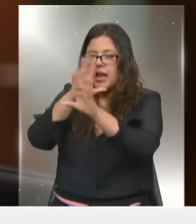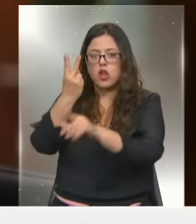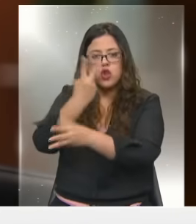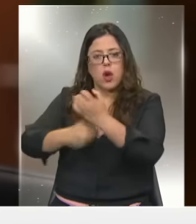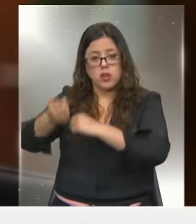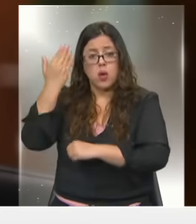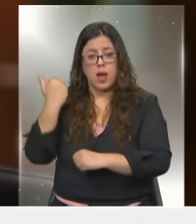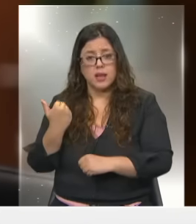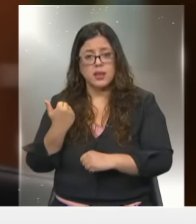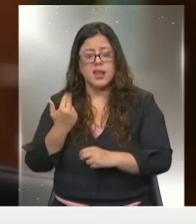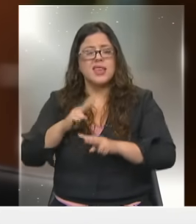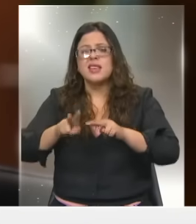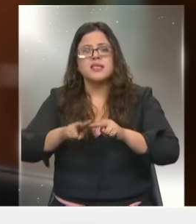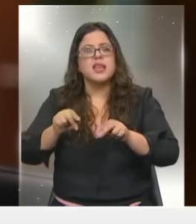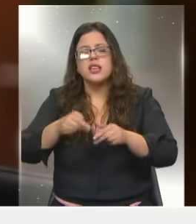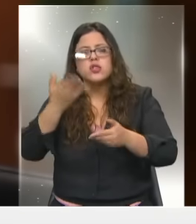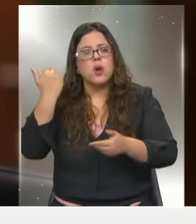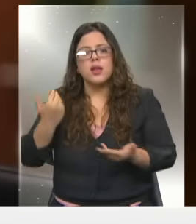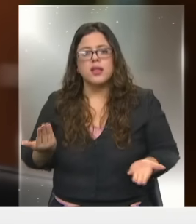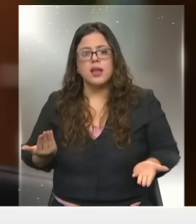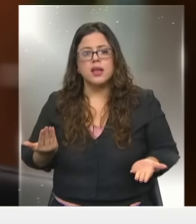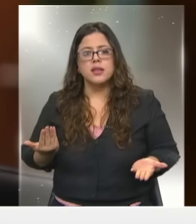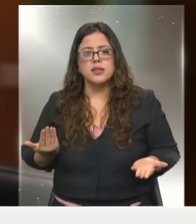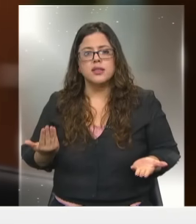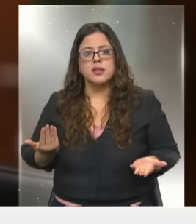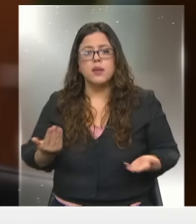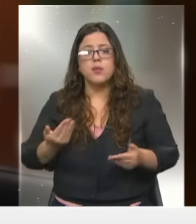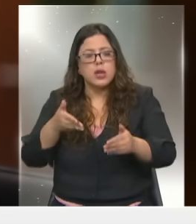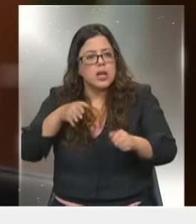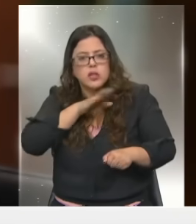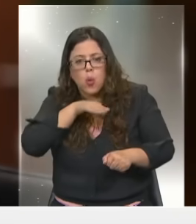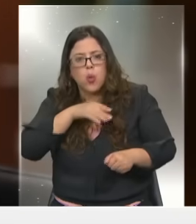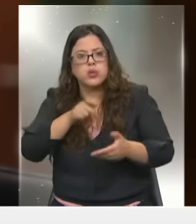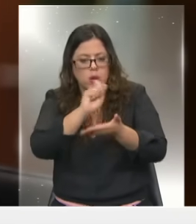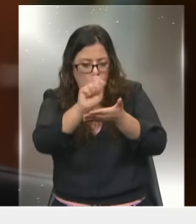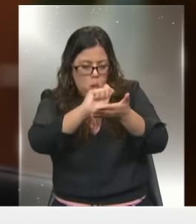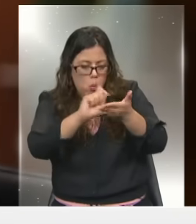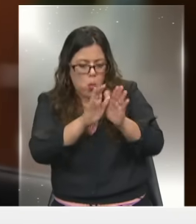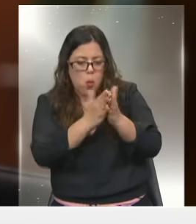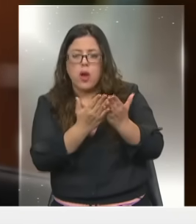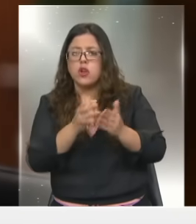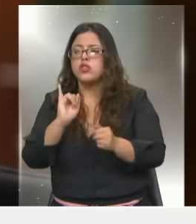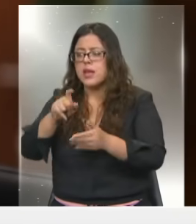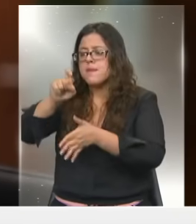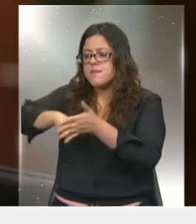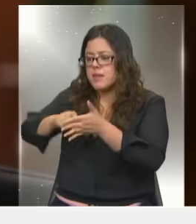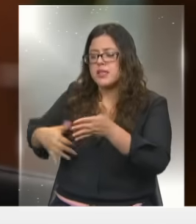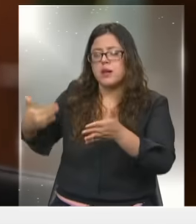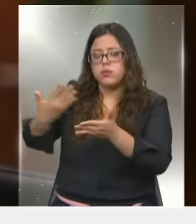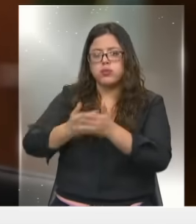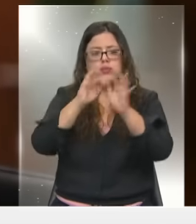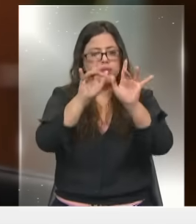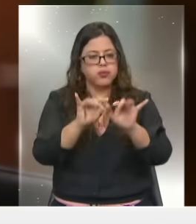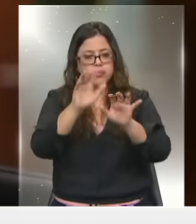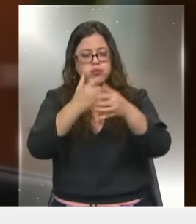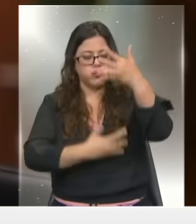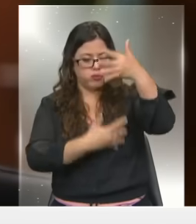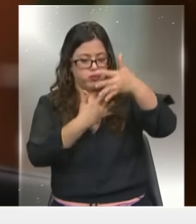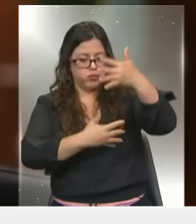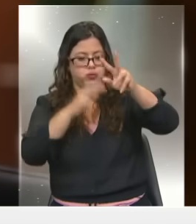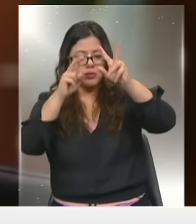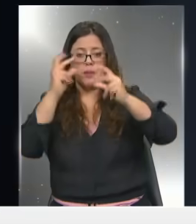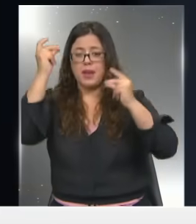2 años atrás. ¿Qué se hizo al respecto en el fondo? Porque meses, se sigue utilizando el cuaderno. Sí, sí. Llevamos meses desarrollando una plataforma desde el